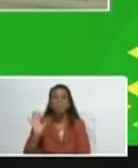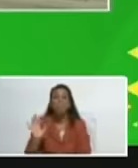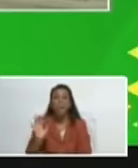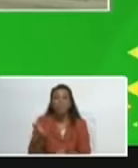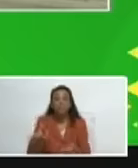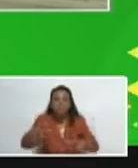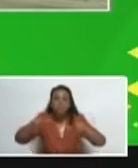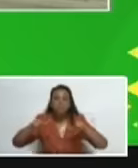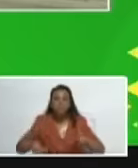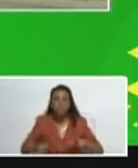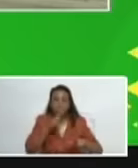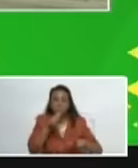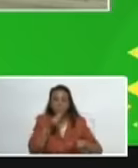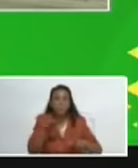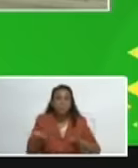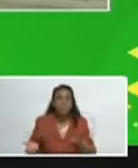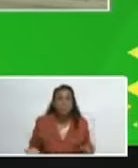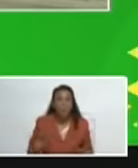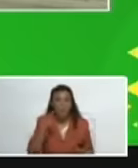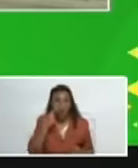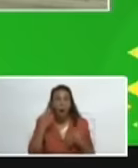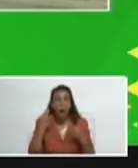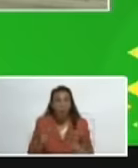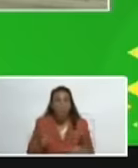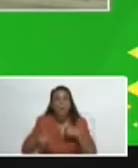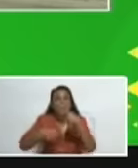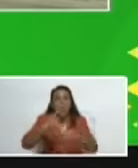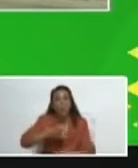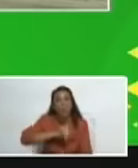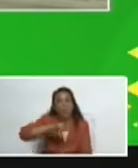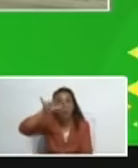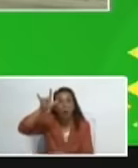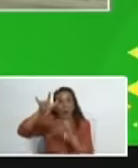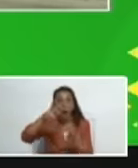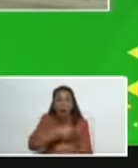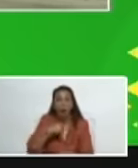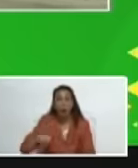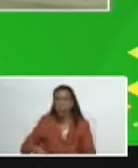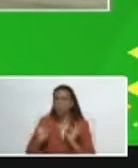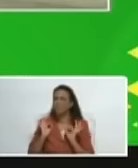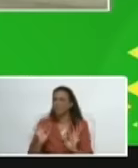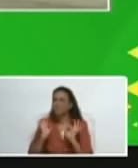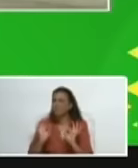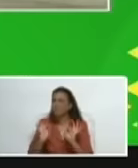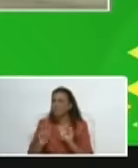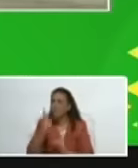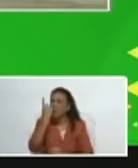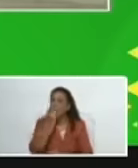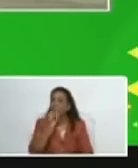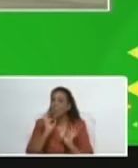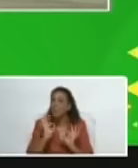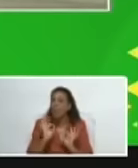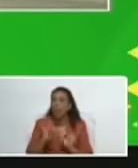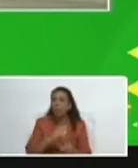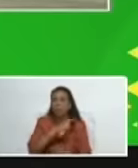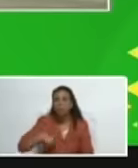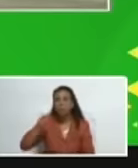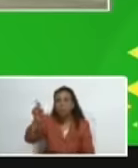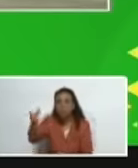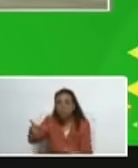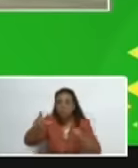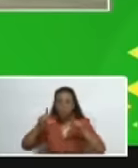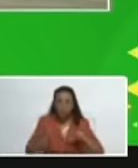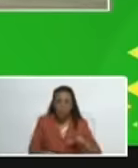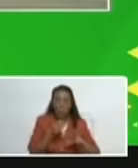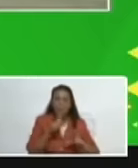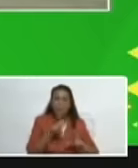pedimos una medusa, ¿verdad? Porque va, la próxima vez que yo vaya a China, la primera comida que voy a pedir va a ser una